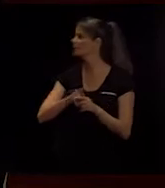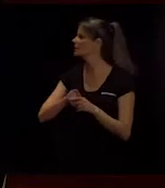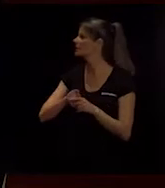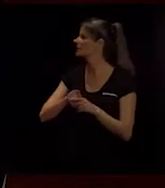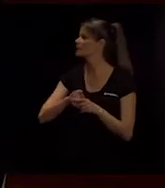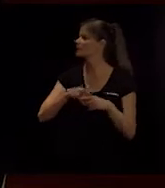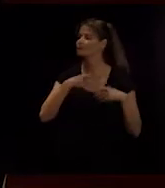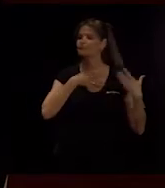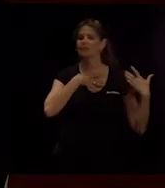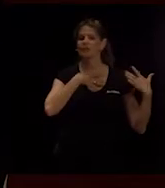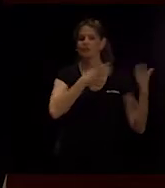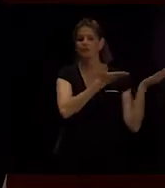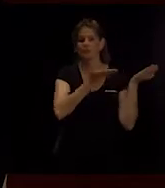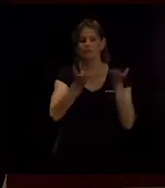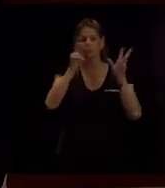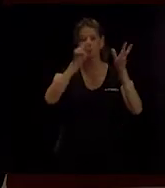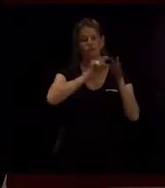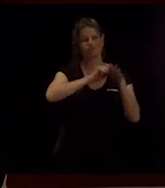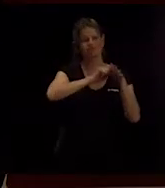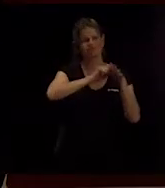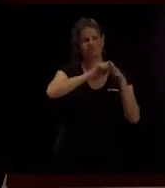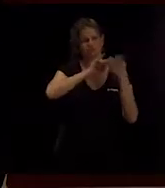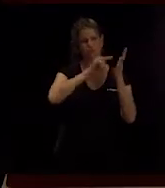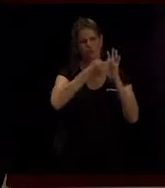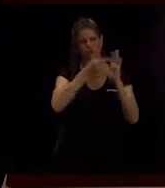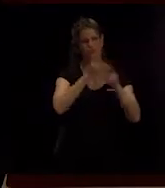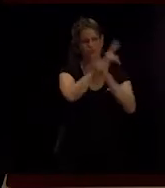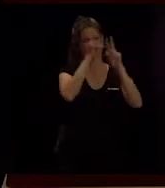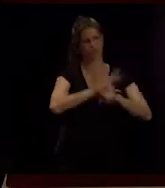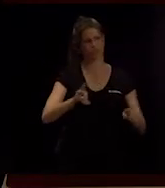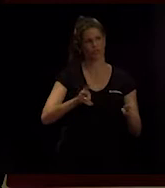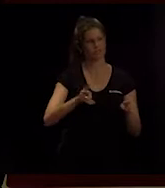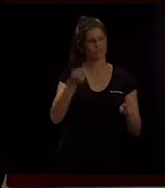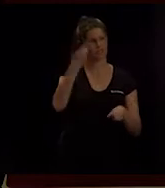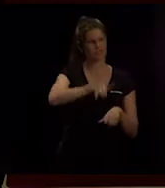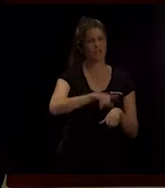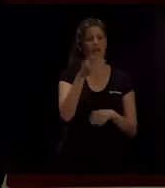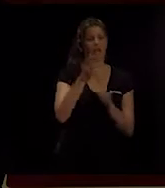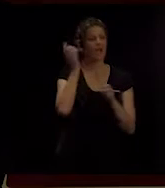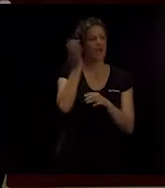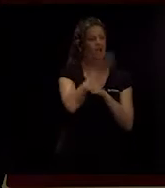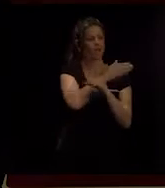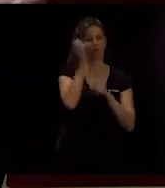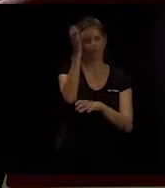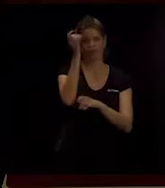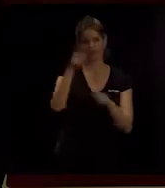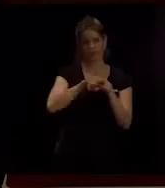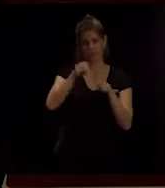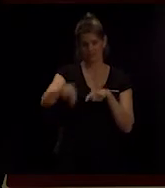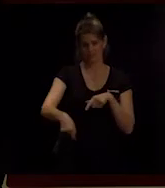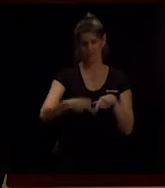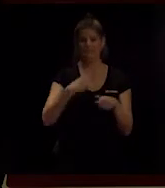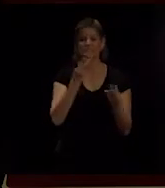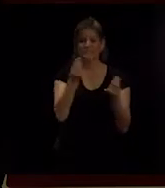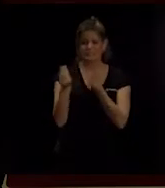cabida a que sean invitados proyectos de carácter internacional, tanto en la anterior jornada como en esta. Y da un marco, da una sensación